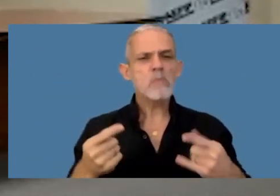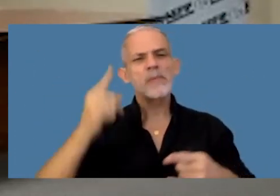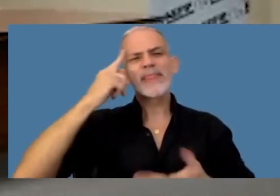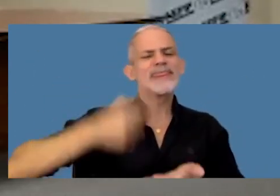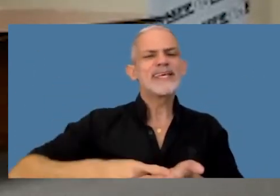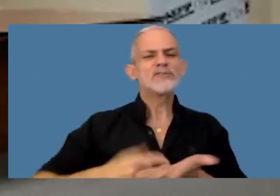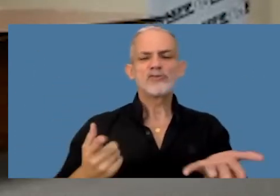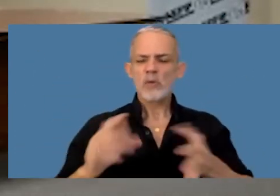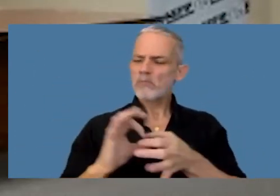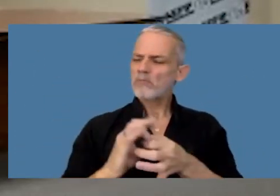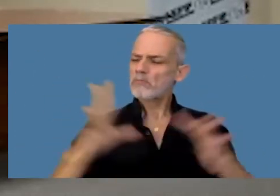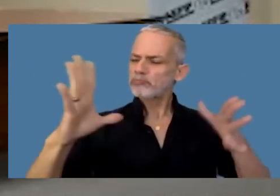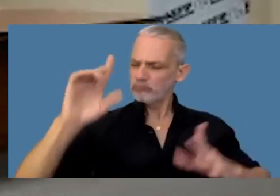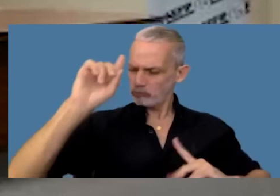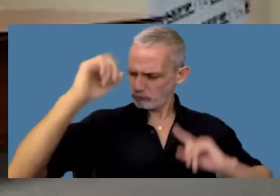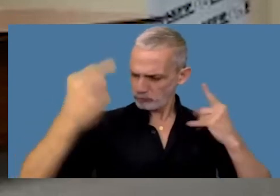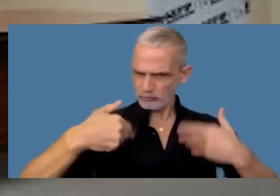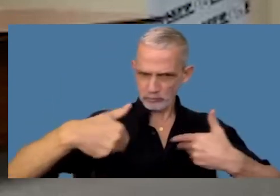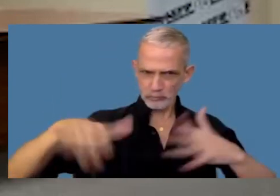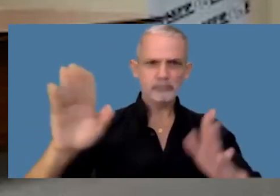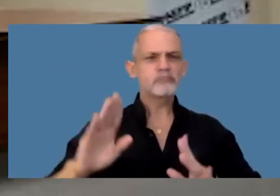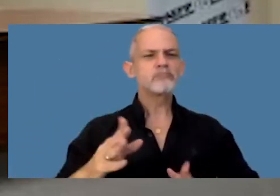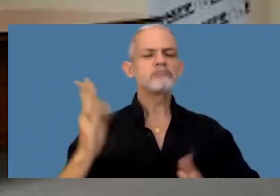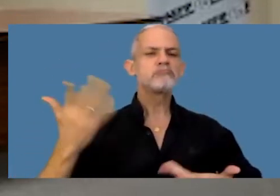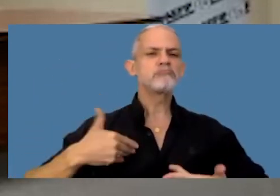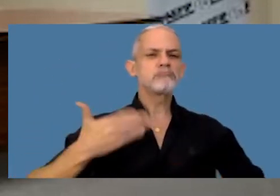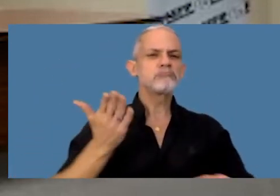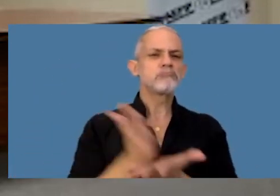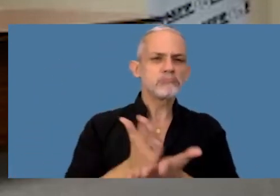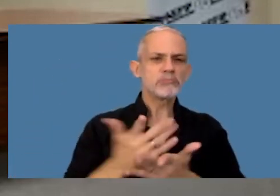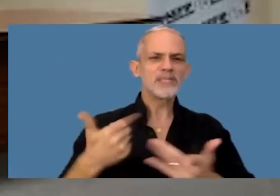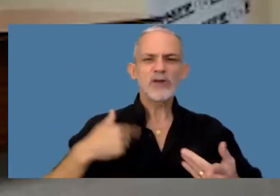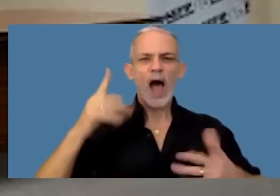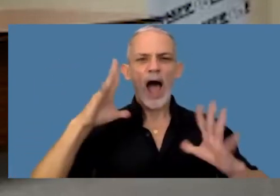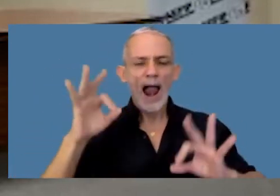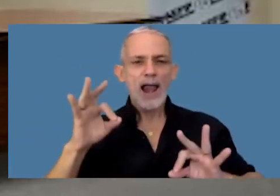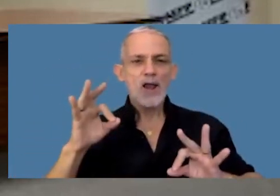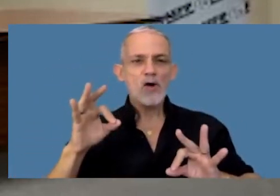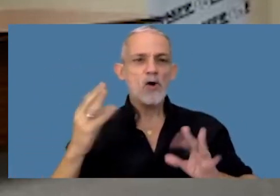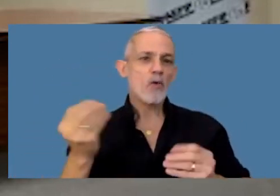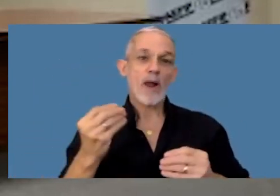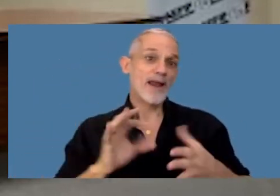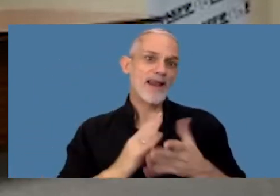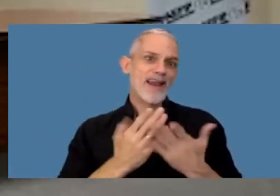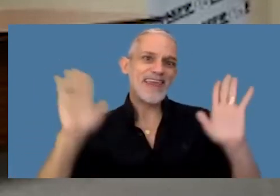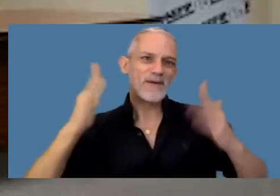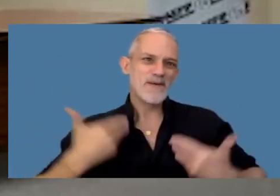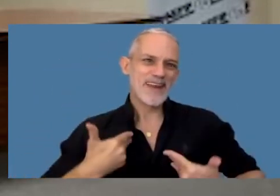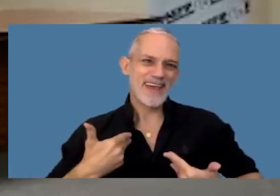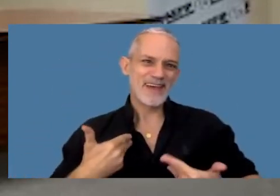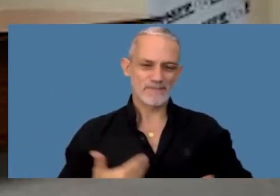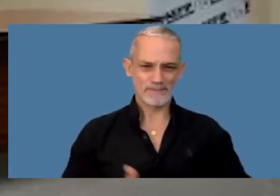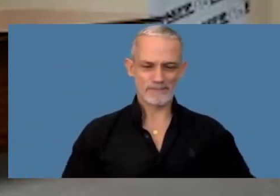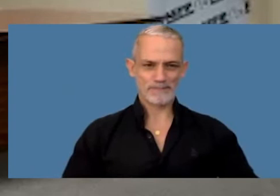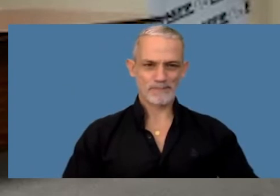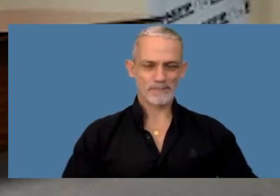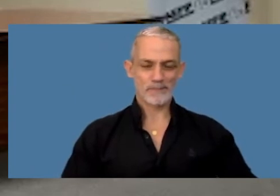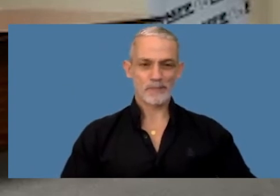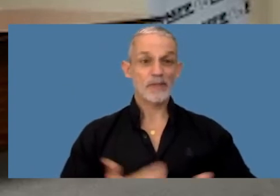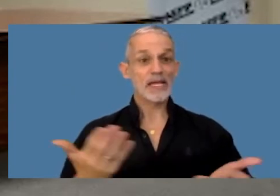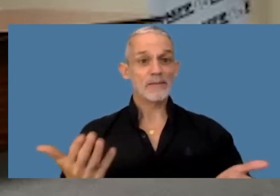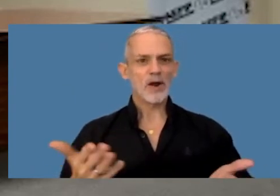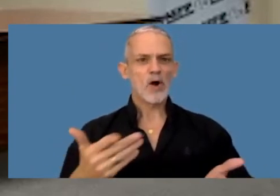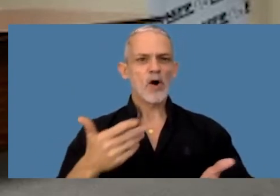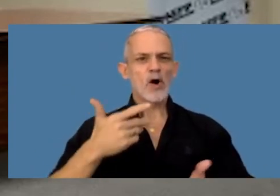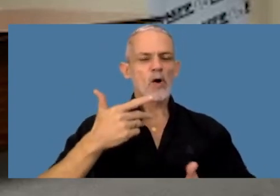esa autonomía para ejercer algo tan preciado como la libertad. Pero ser